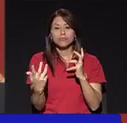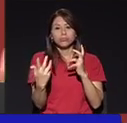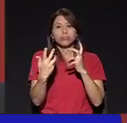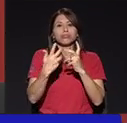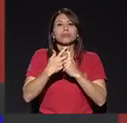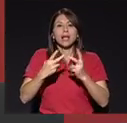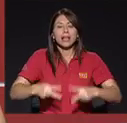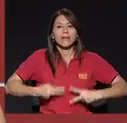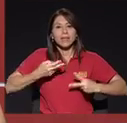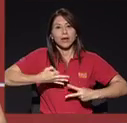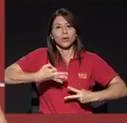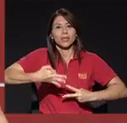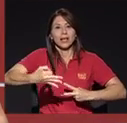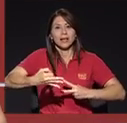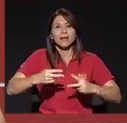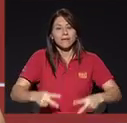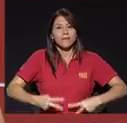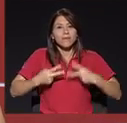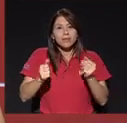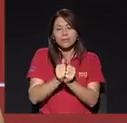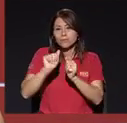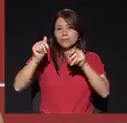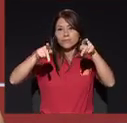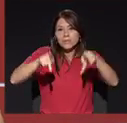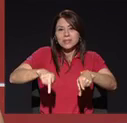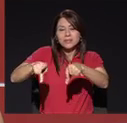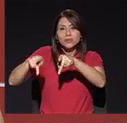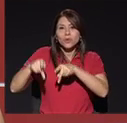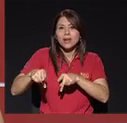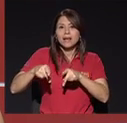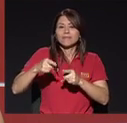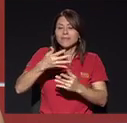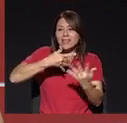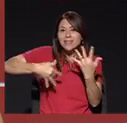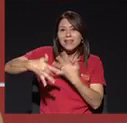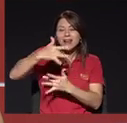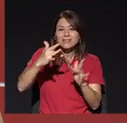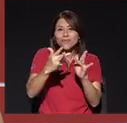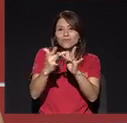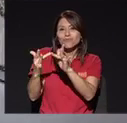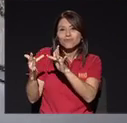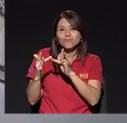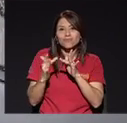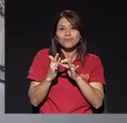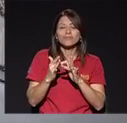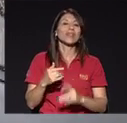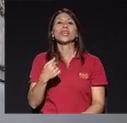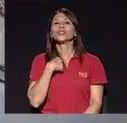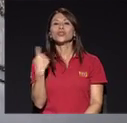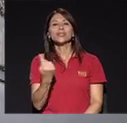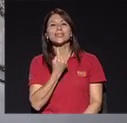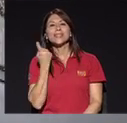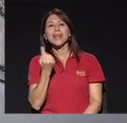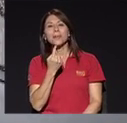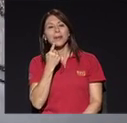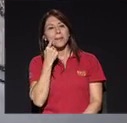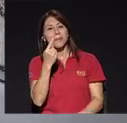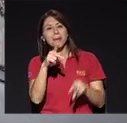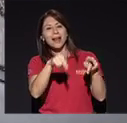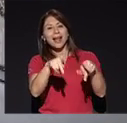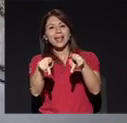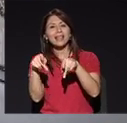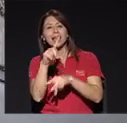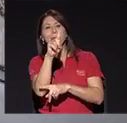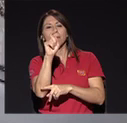en la vida con el otro y en la interacción, ¿verdad? Fundamental. Yo siempre le pregunto a la gente que si